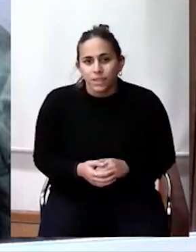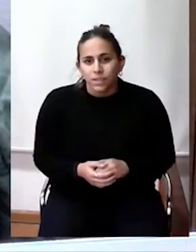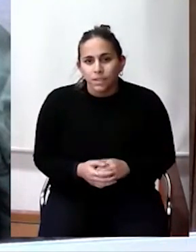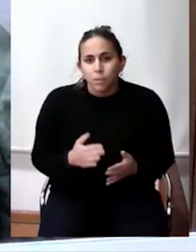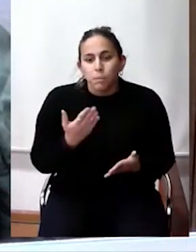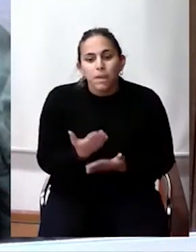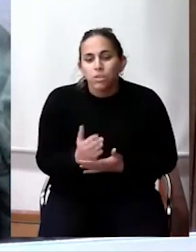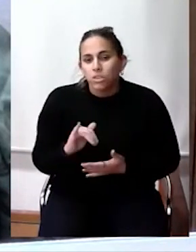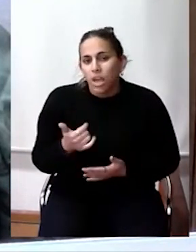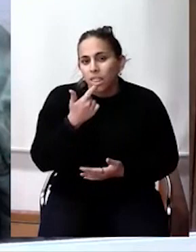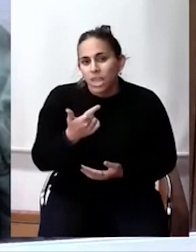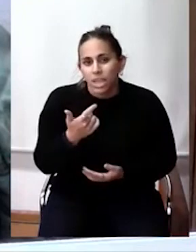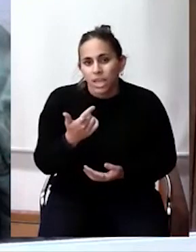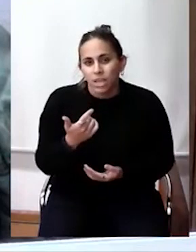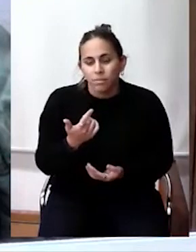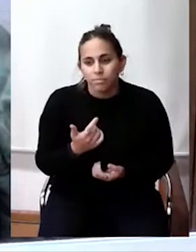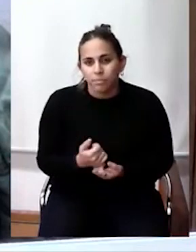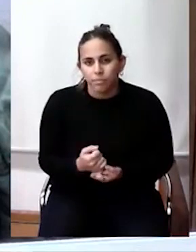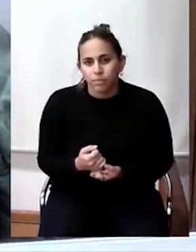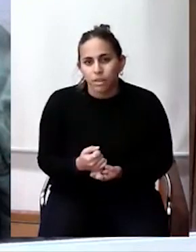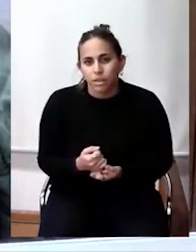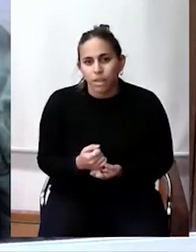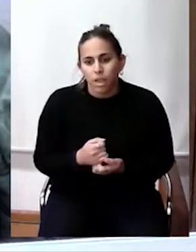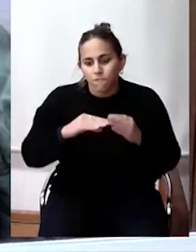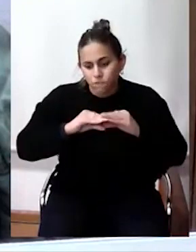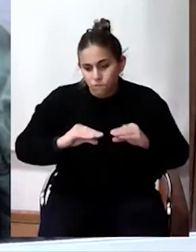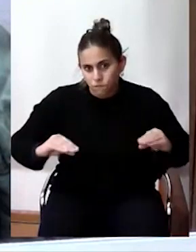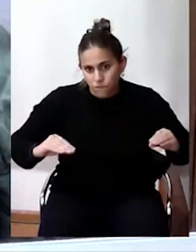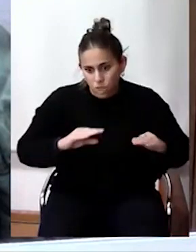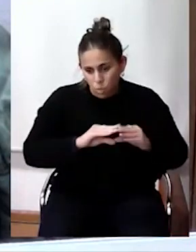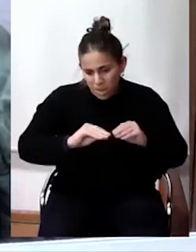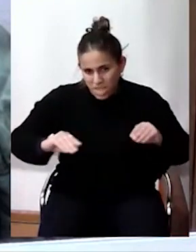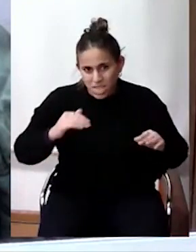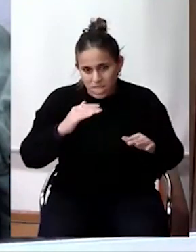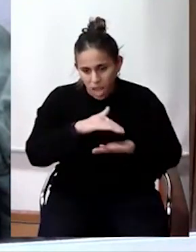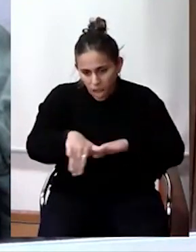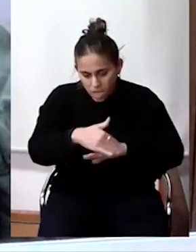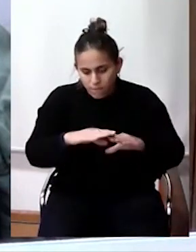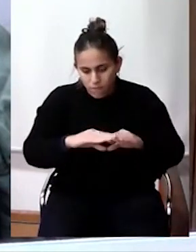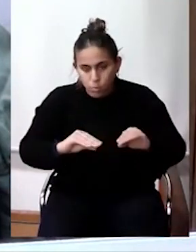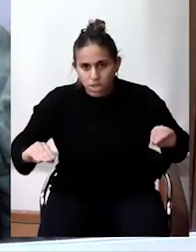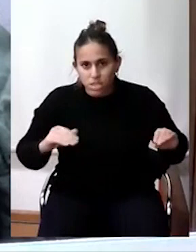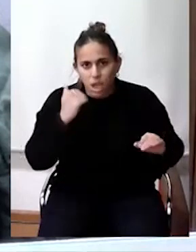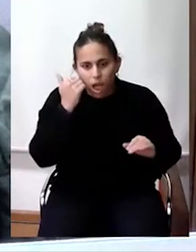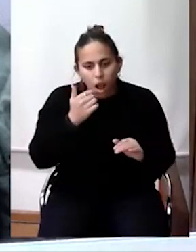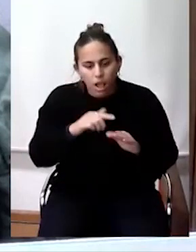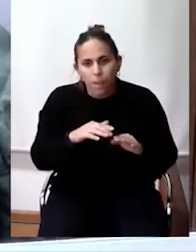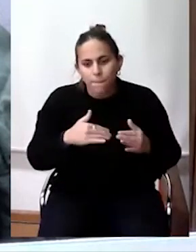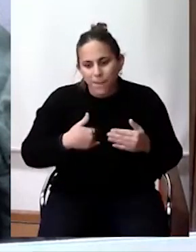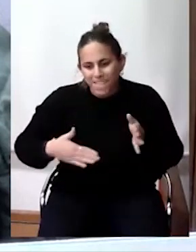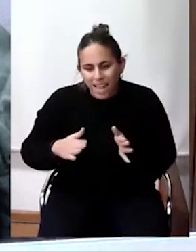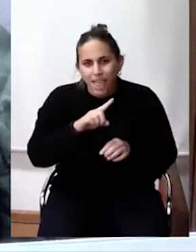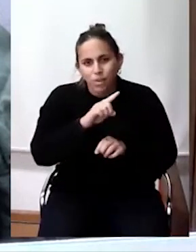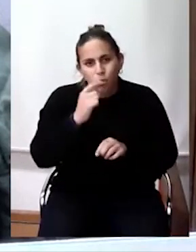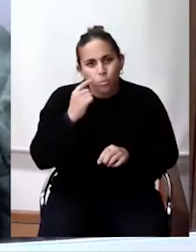realicé como era la vitum de El entorno de la manzana 17